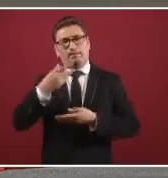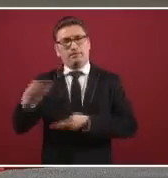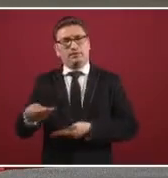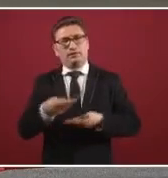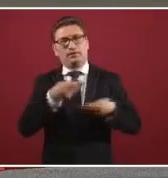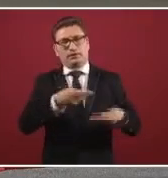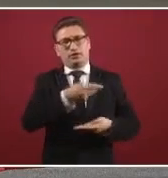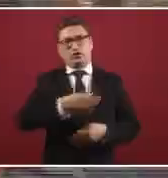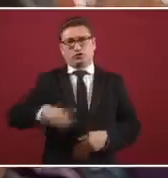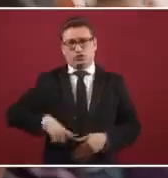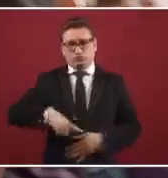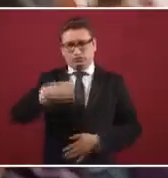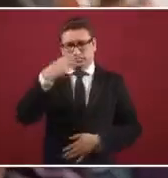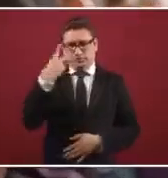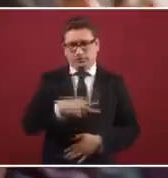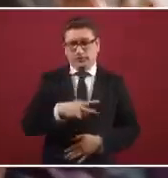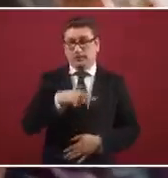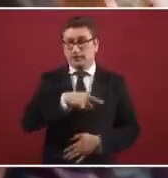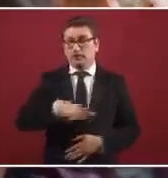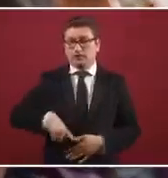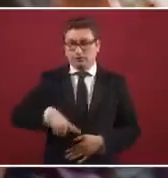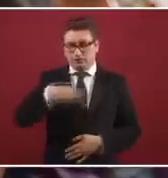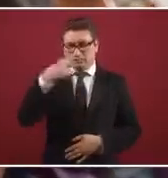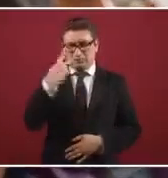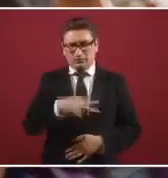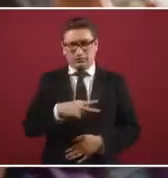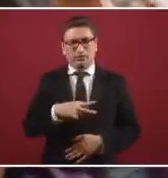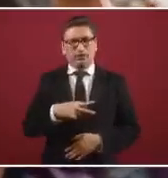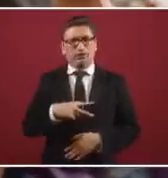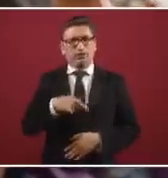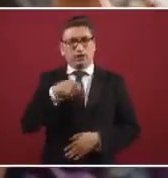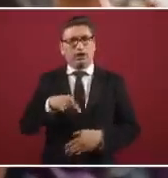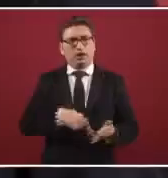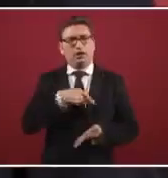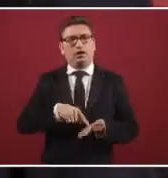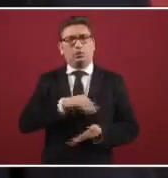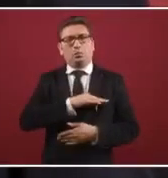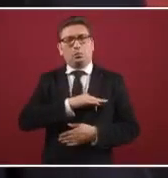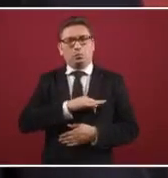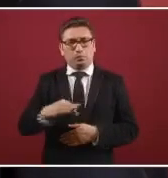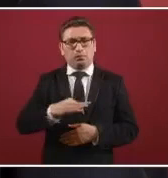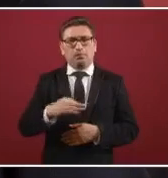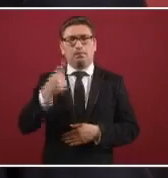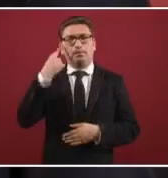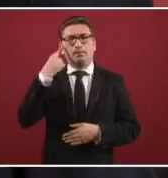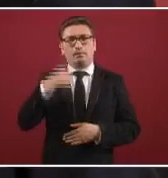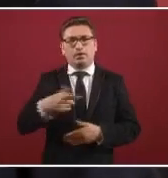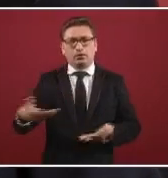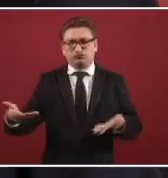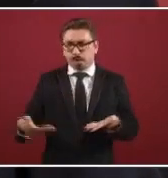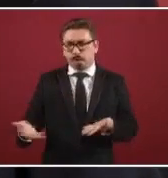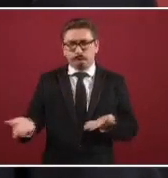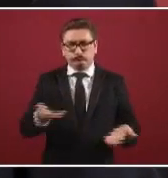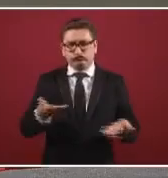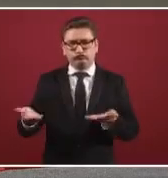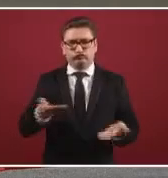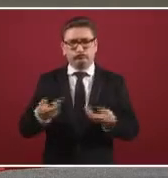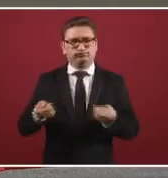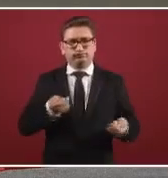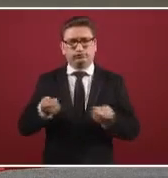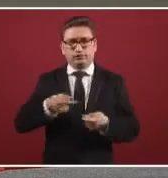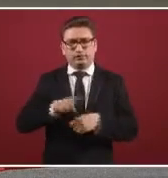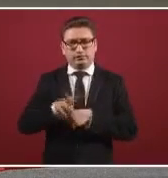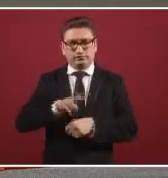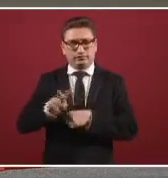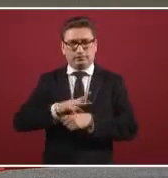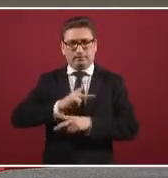y el gobierno de México sea la sede para poder darle solución al conflicto que se vive en